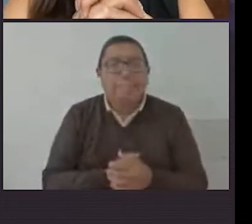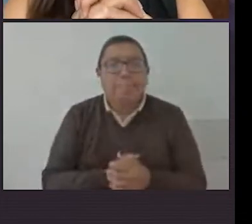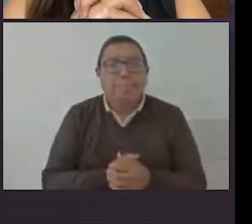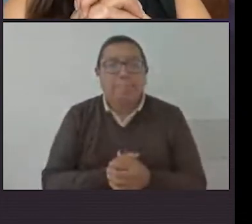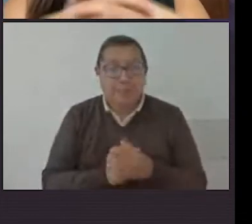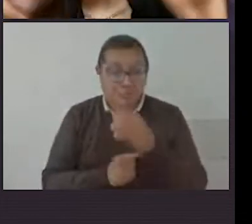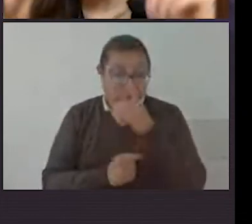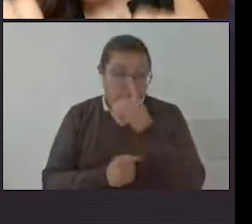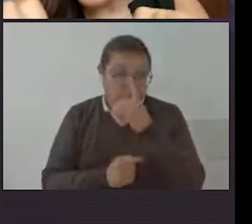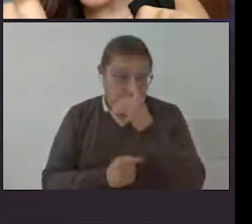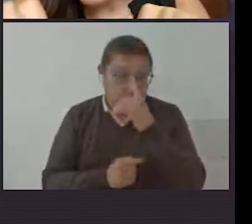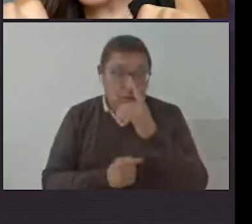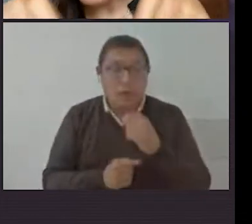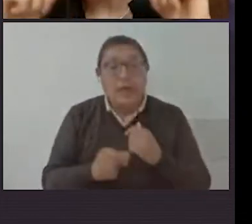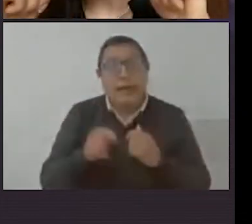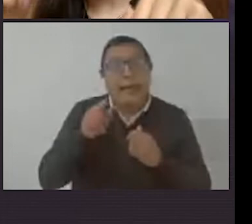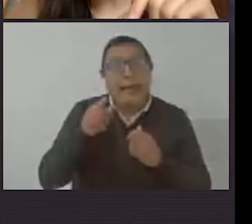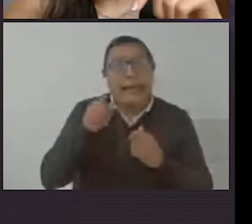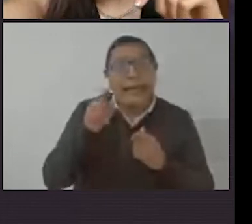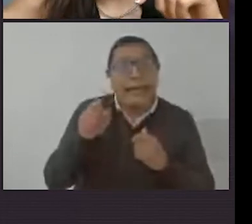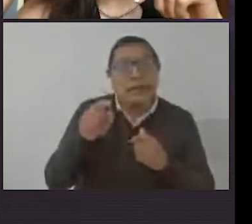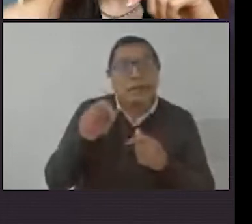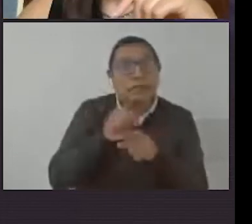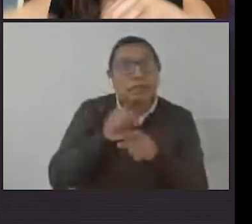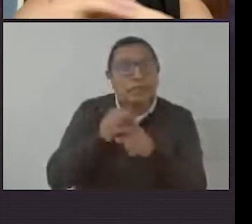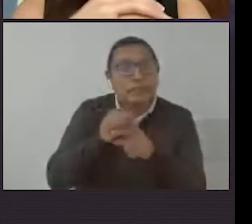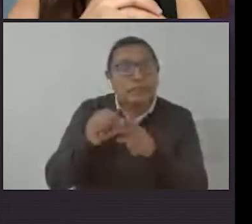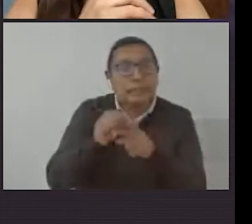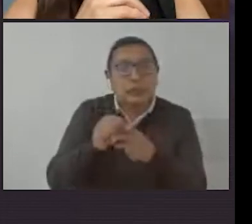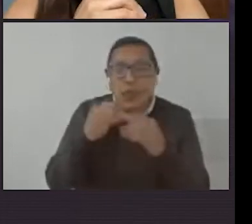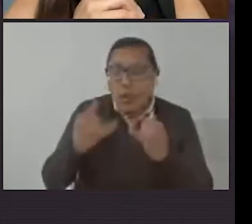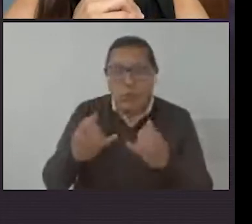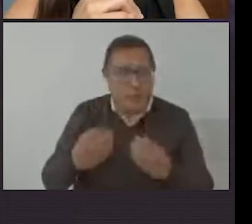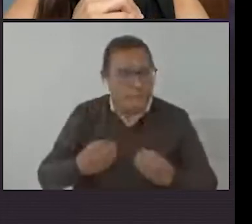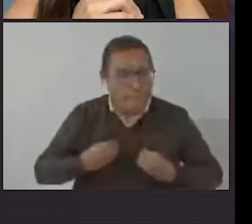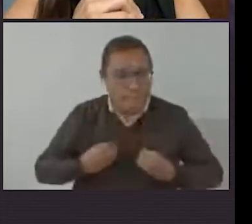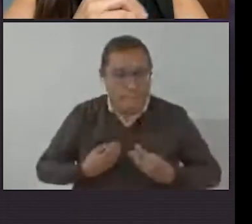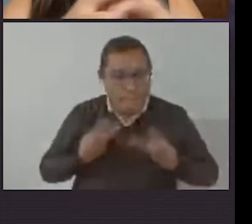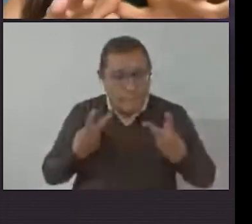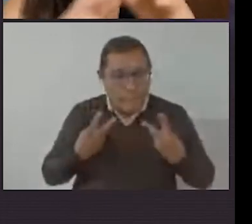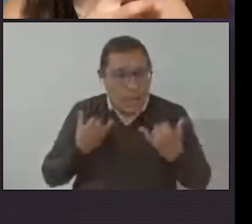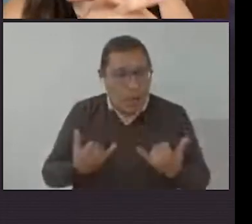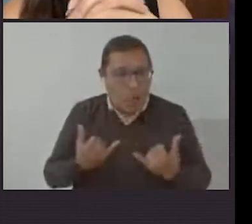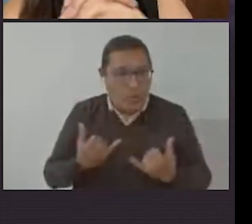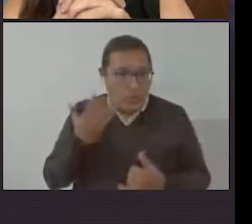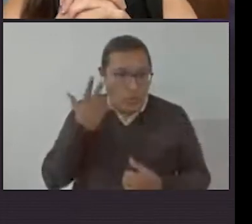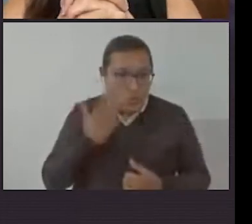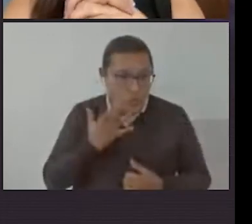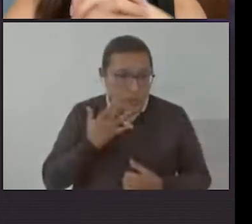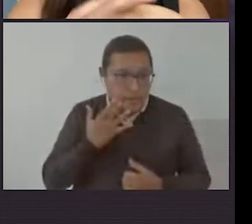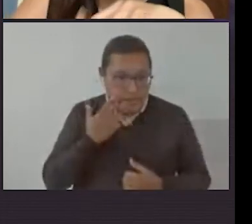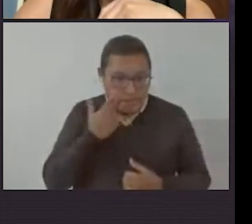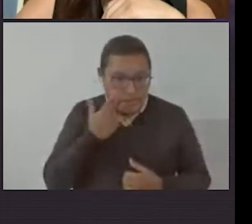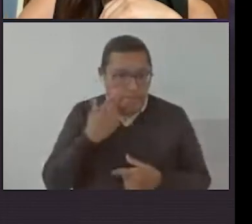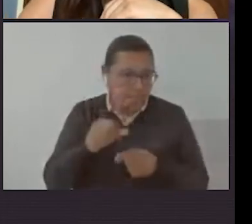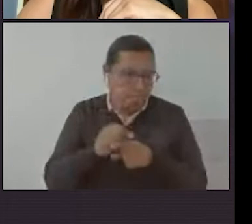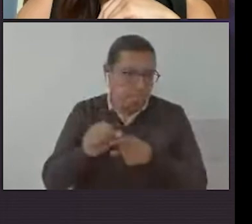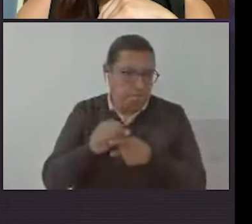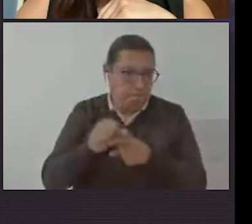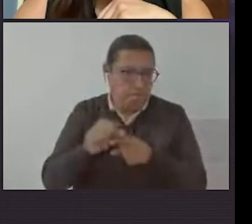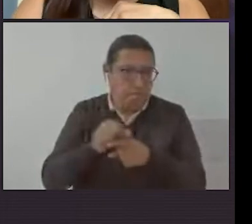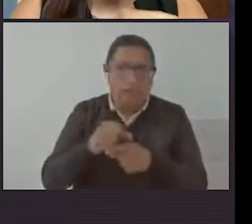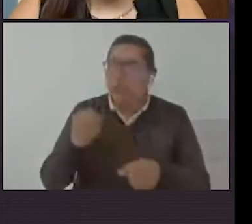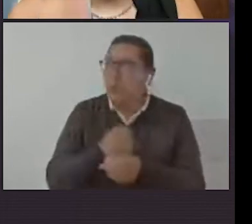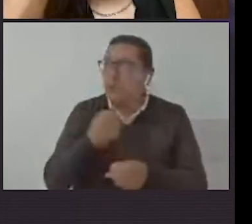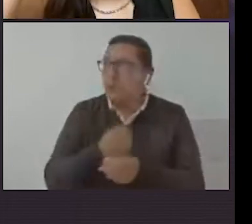¿Cómo lo puedo aplicar ahorita, inmediatamente a mis retos del día? Este es un ejercicio que también trabajamos con